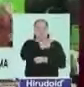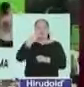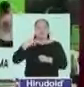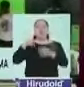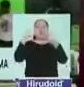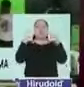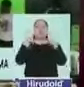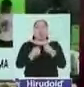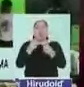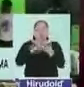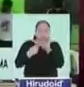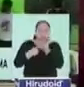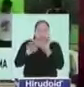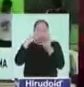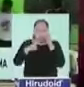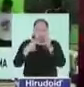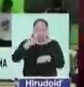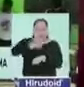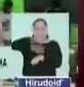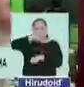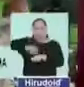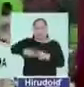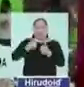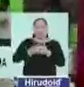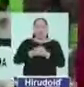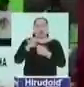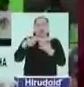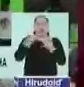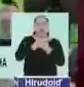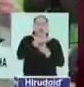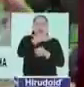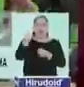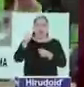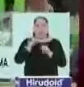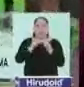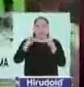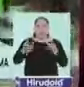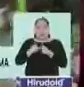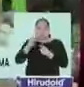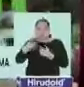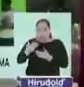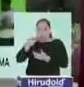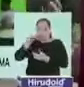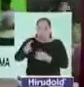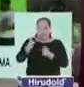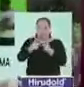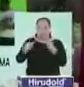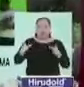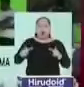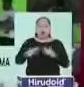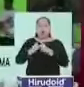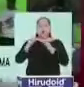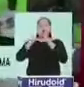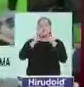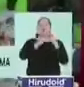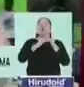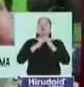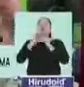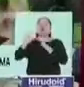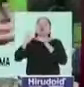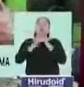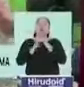distribuidos probablemente de una manera equitativa, y por lo tanto ahí también tiene que mejorar esa base logística